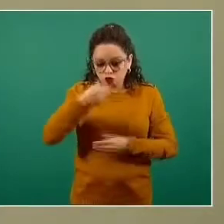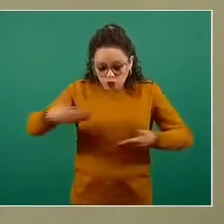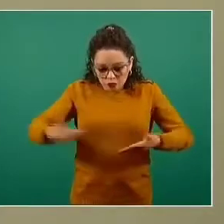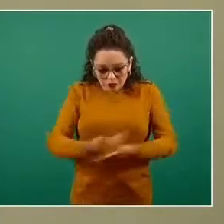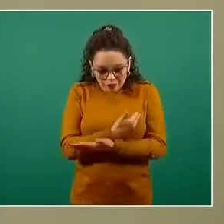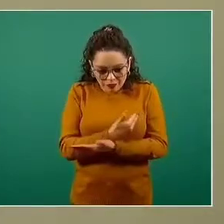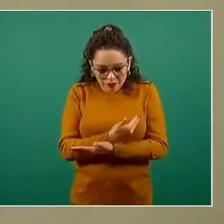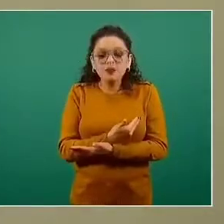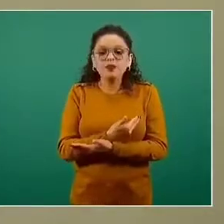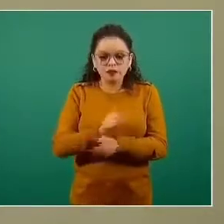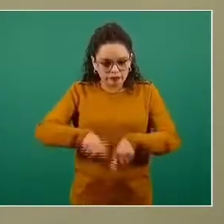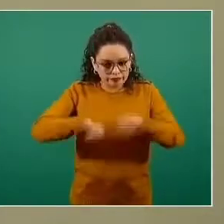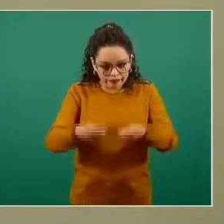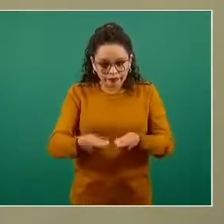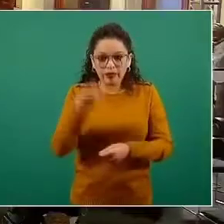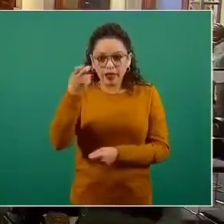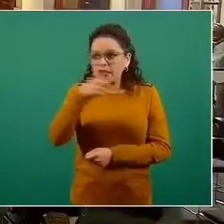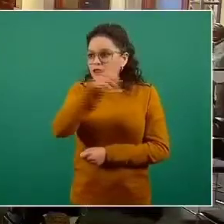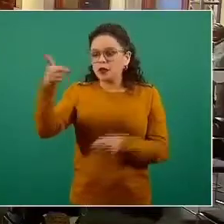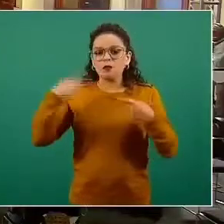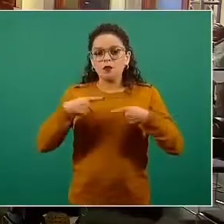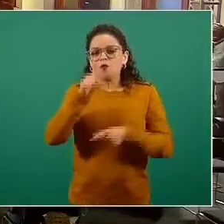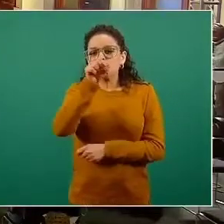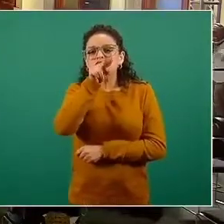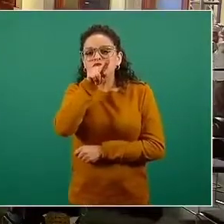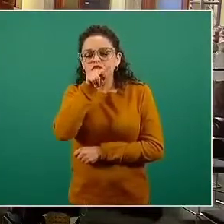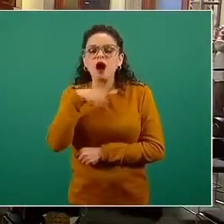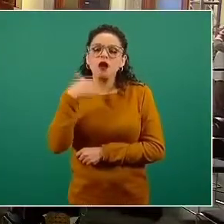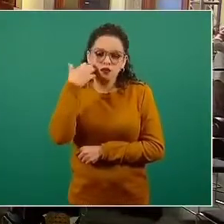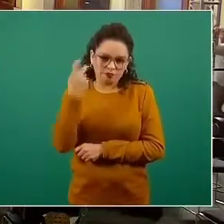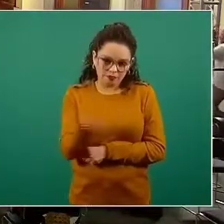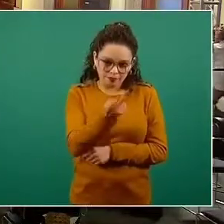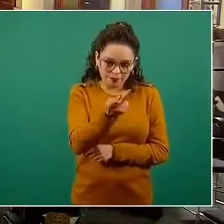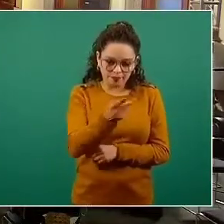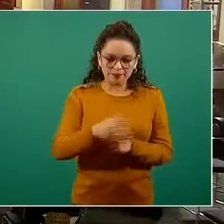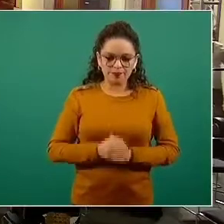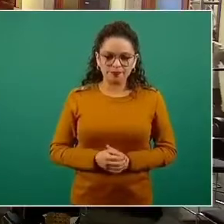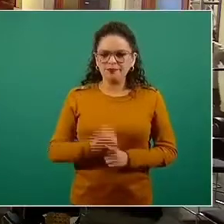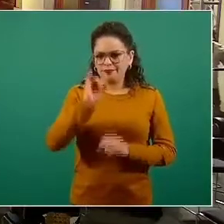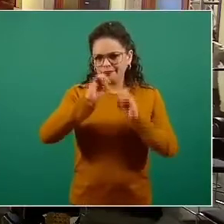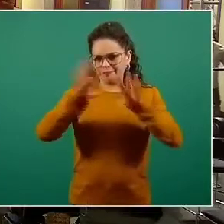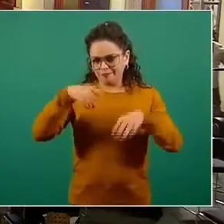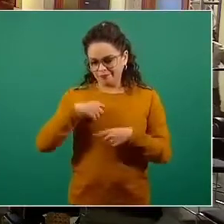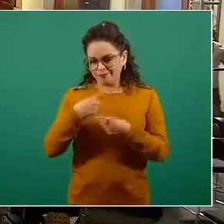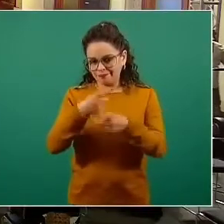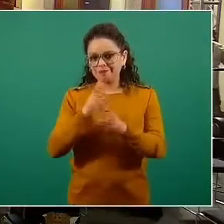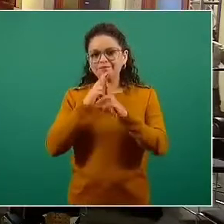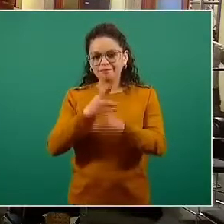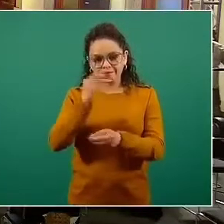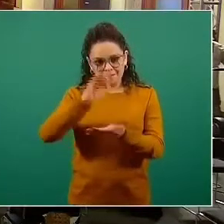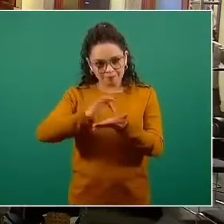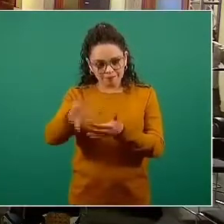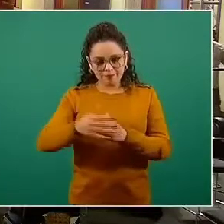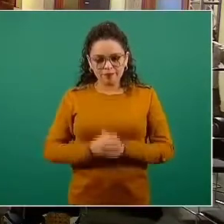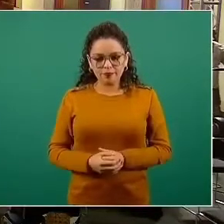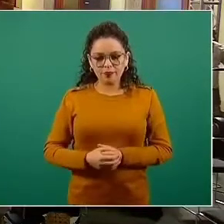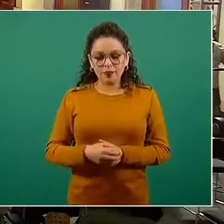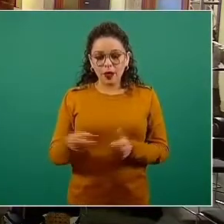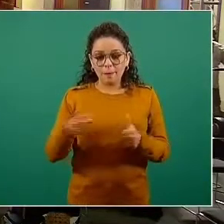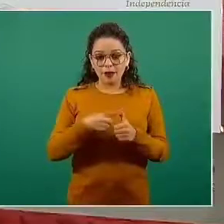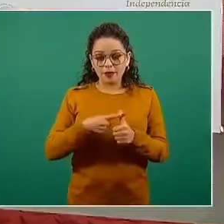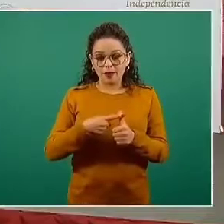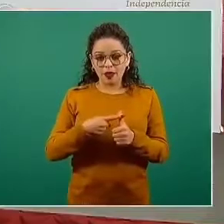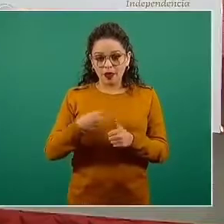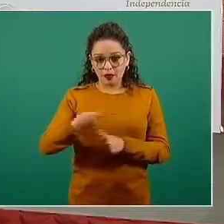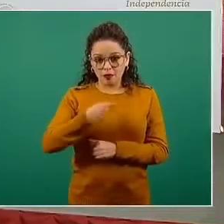plantean esa inquietud con mucha preocupación, si le pudiera preguntar a usted. Muchas gracias. Sobre la primera pregunta, lo volvemos a